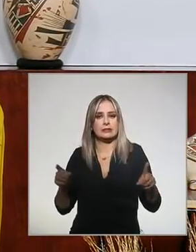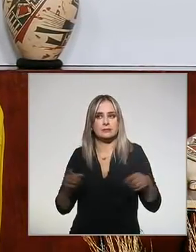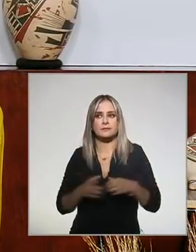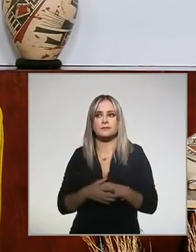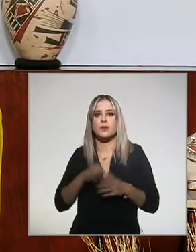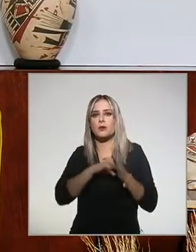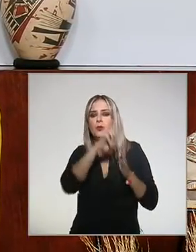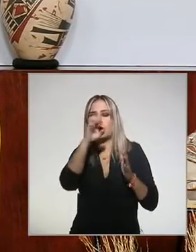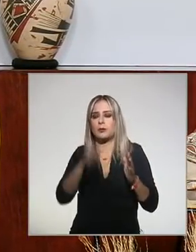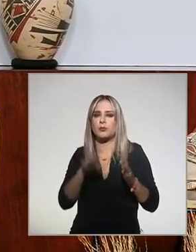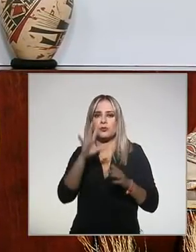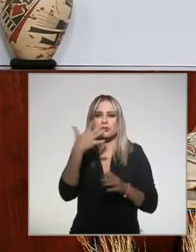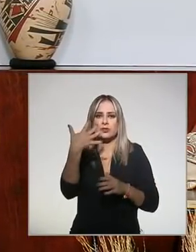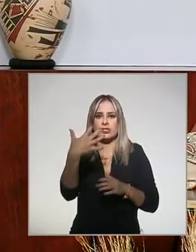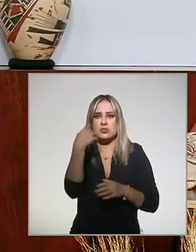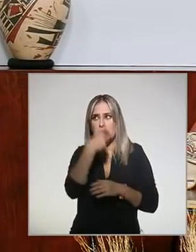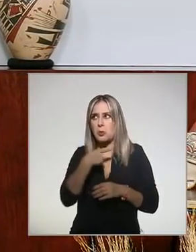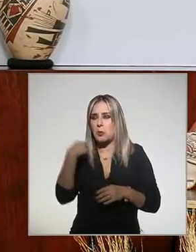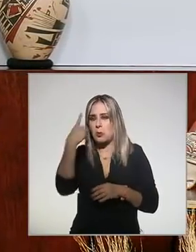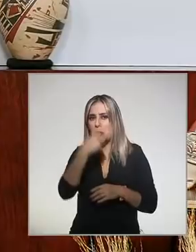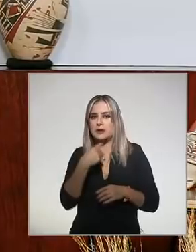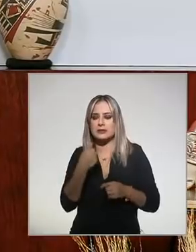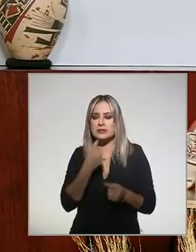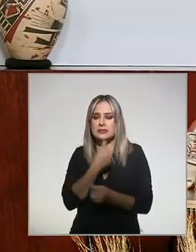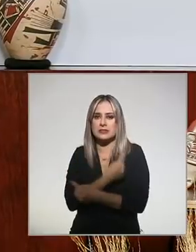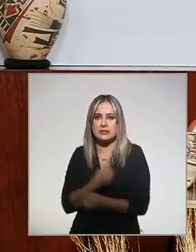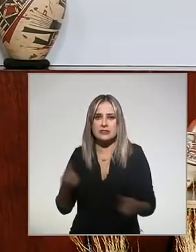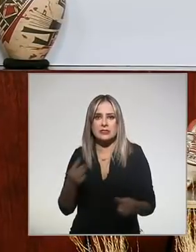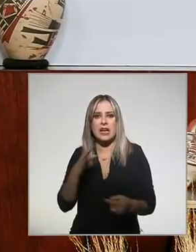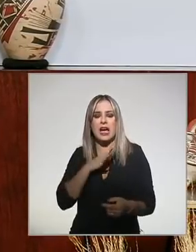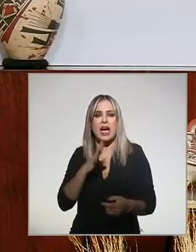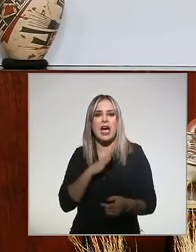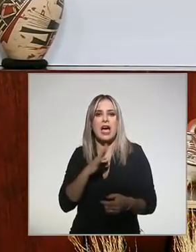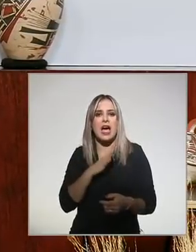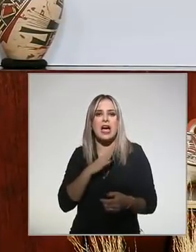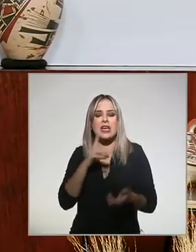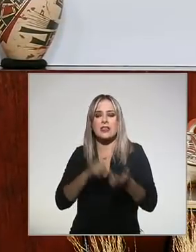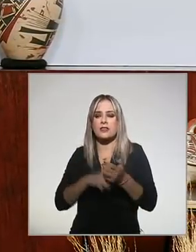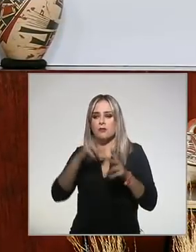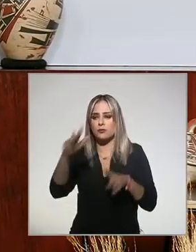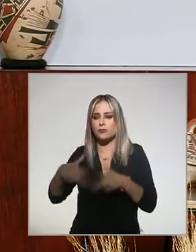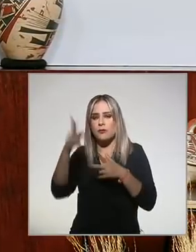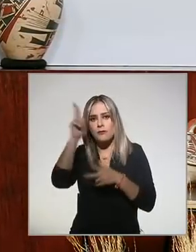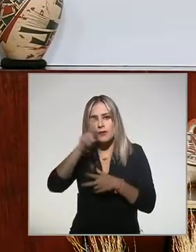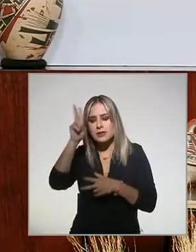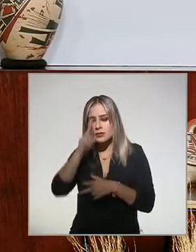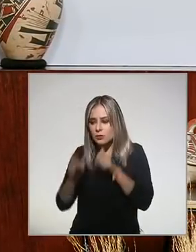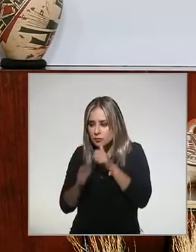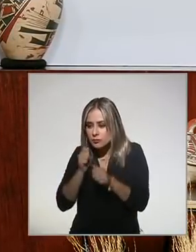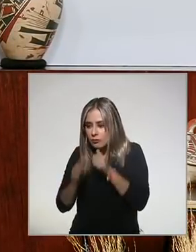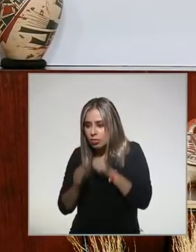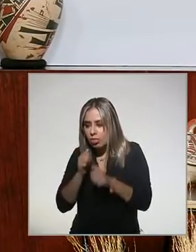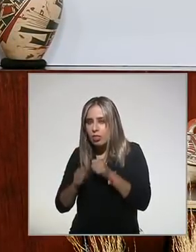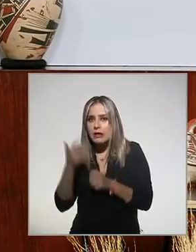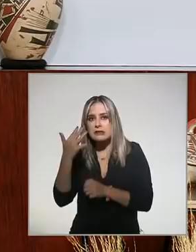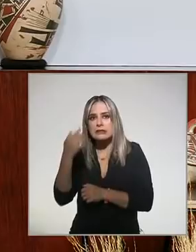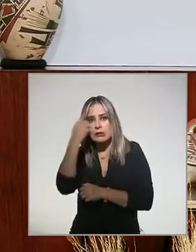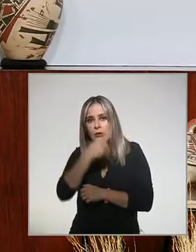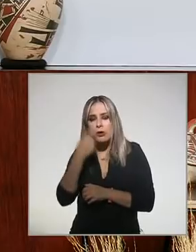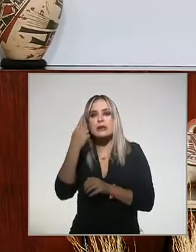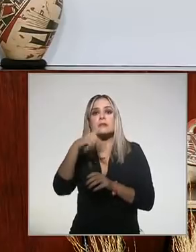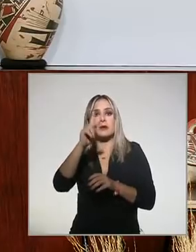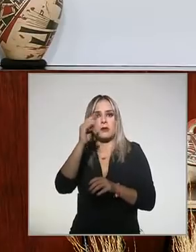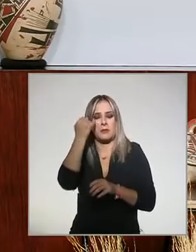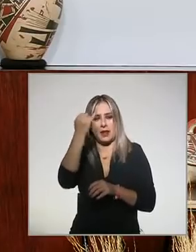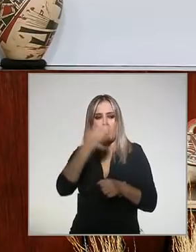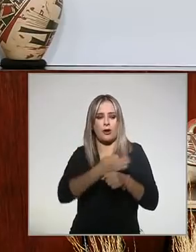5 horas creo que es poco realmente para niños que ya tienen problemas con uso de celular. Durante la semana probablemente en la escuela estén ocupados, pero aún